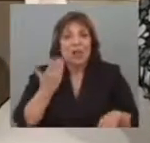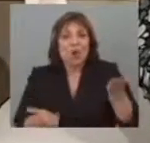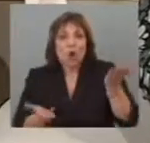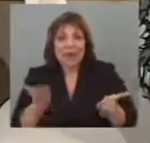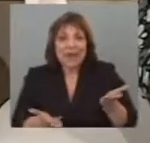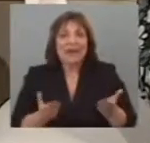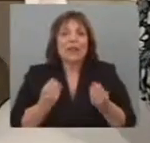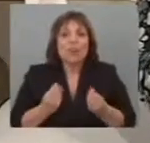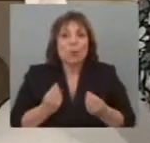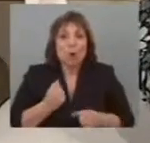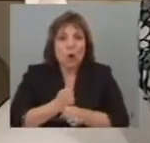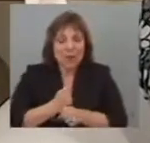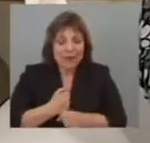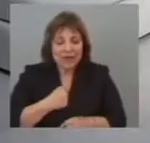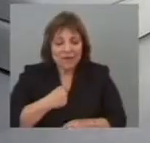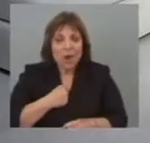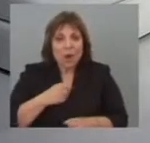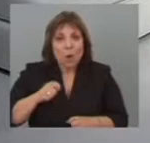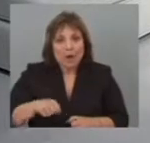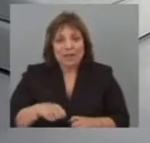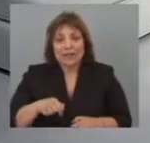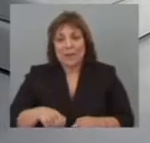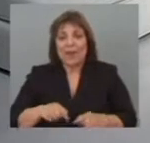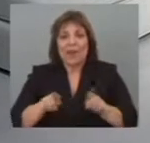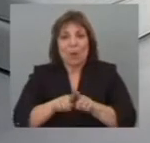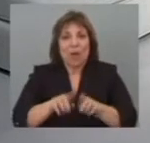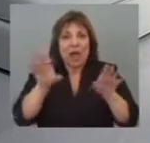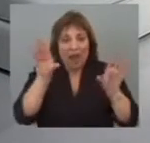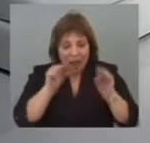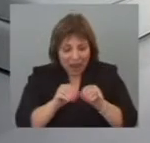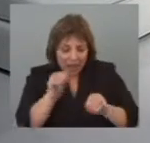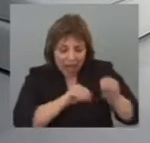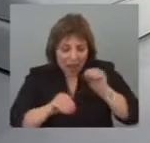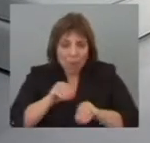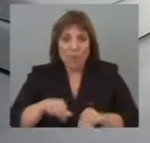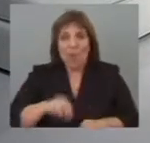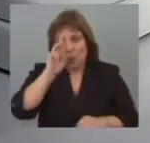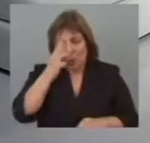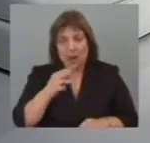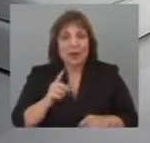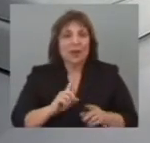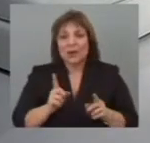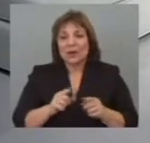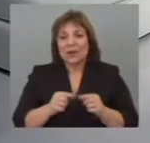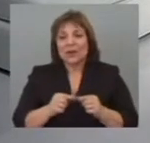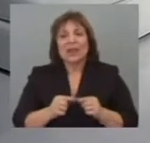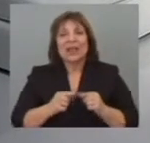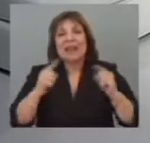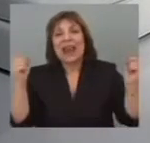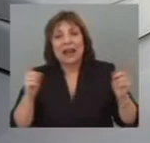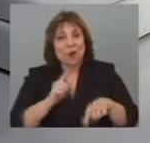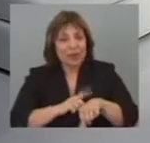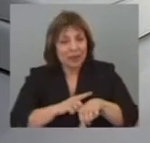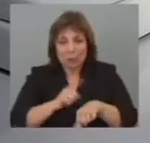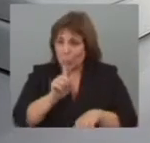buenas prácticas de manera de poder ser aplicadas en Uruguay. Es un proceso que, digamos, no es de largo tiempo, pero se